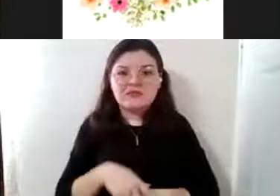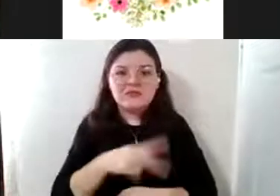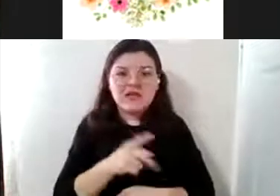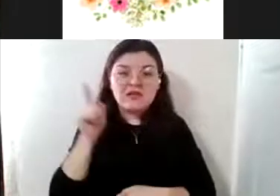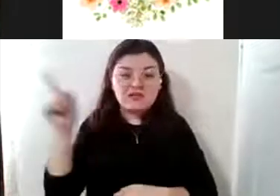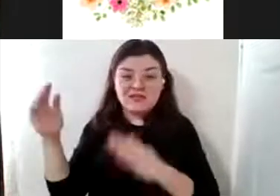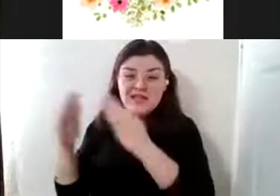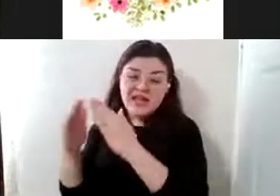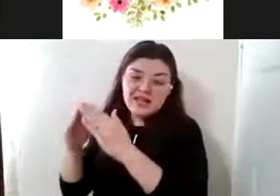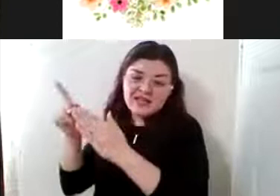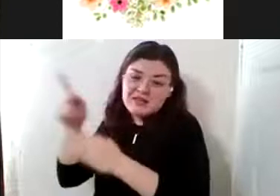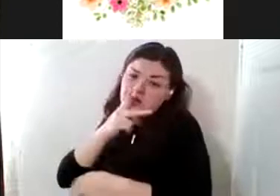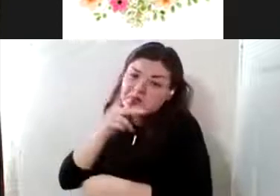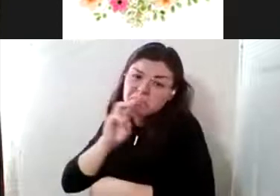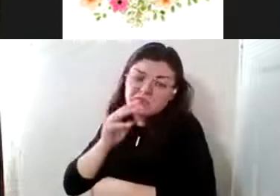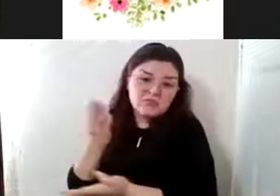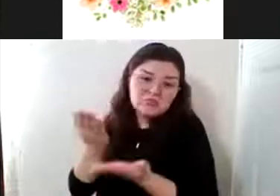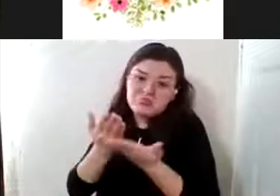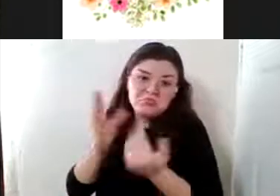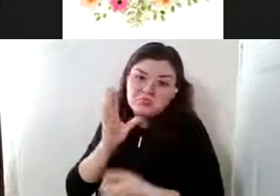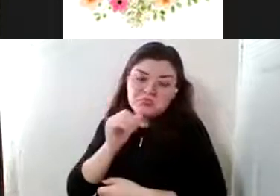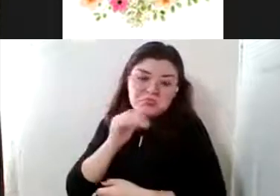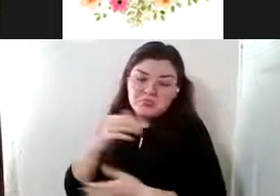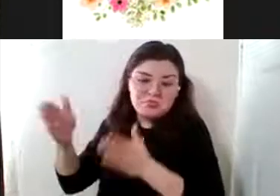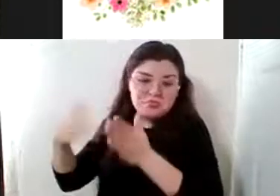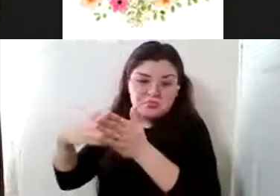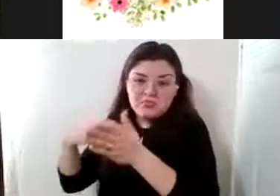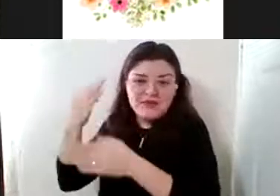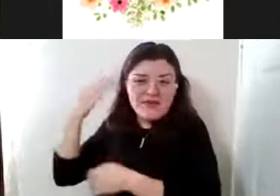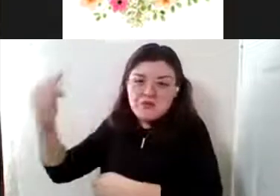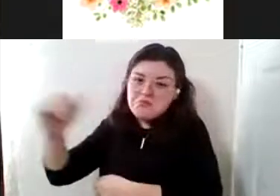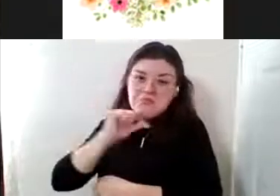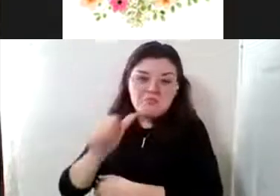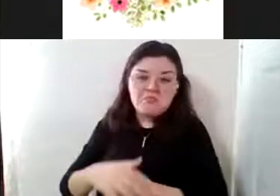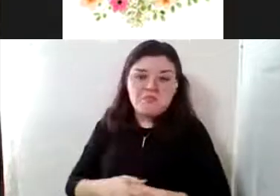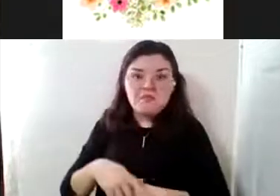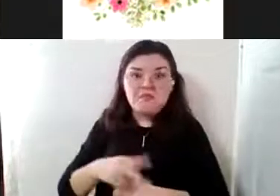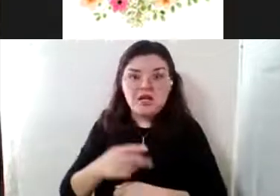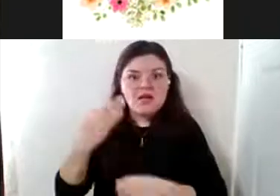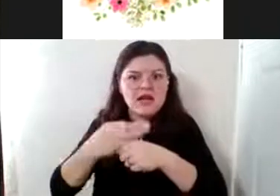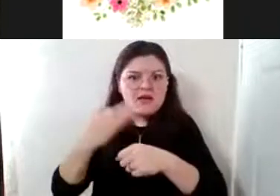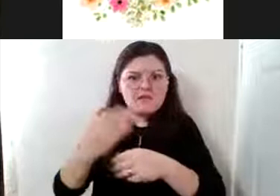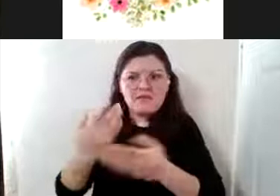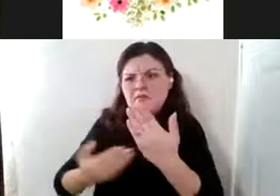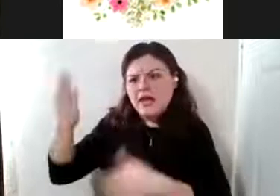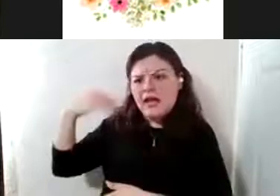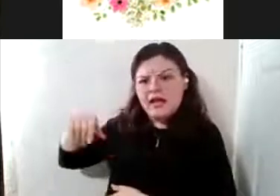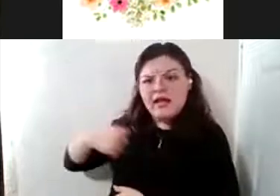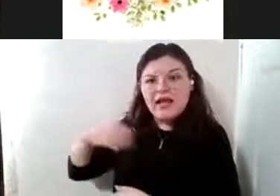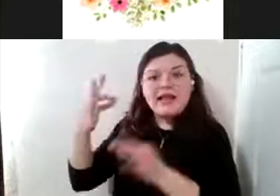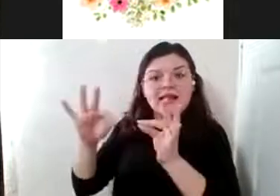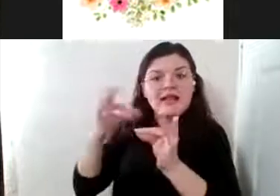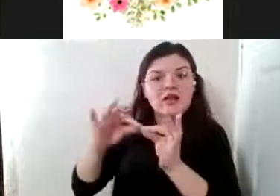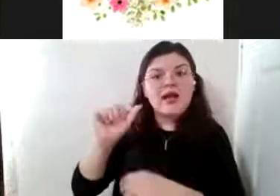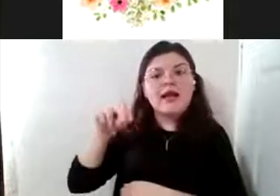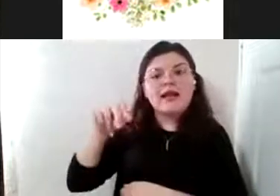no tienen tiempo de cocinar. Hasta hace poco, también le gustaba jugar con el tío Anselmo, que le hacía juegos de